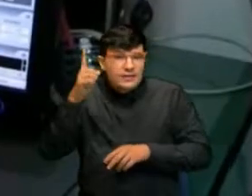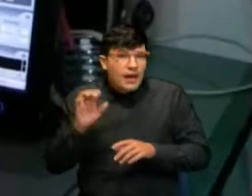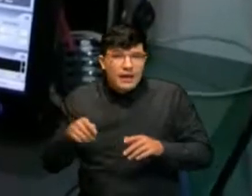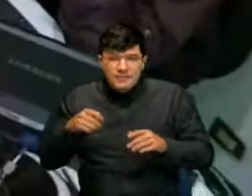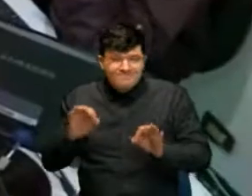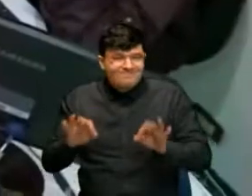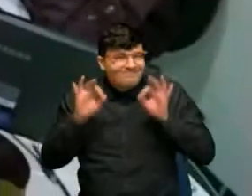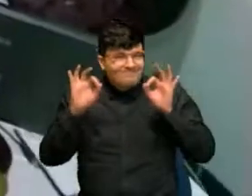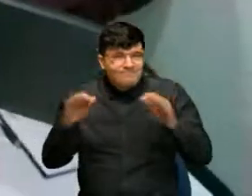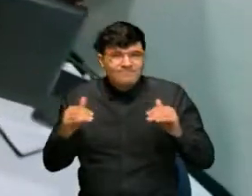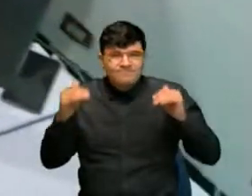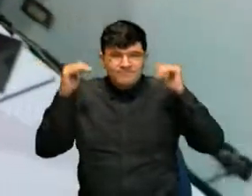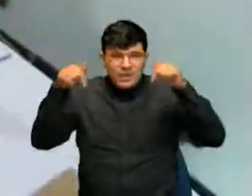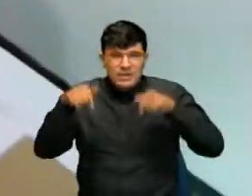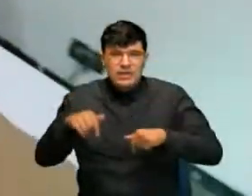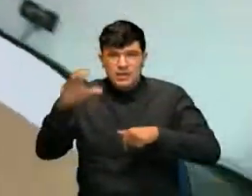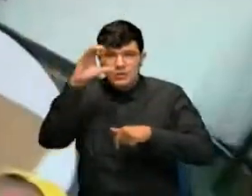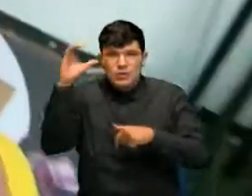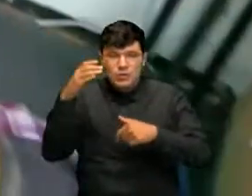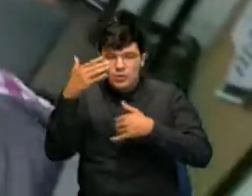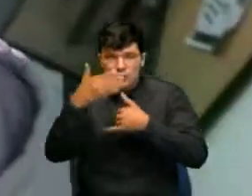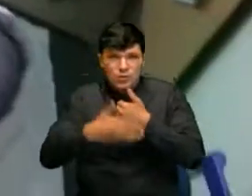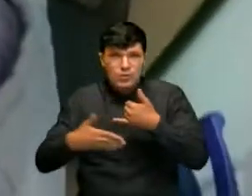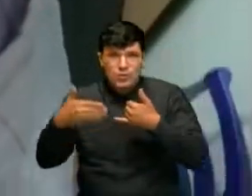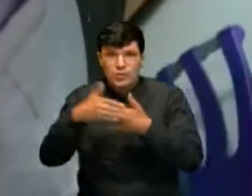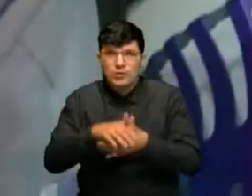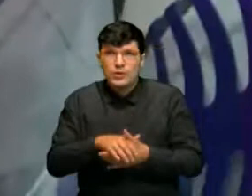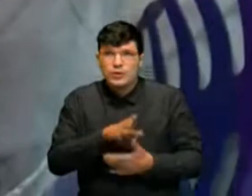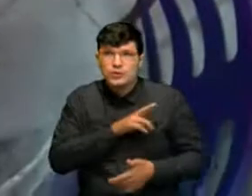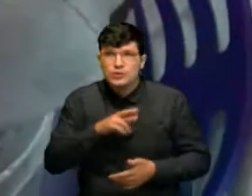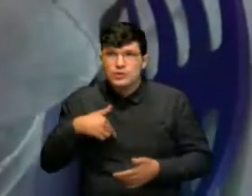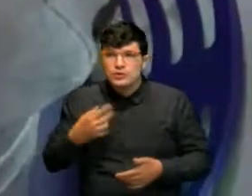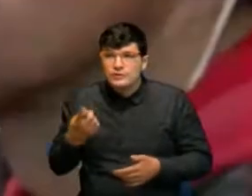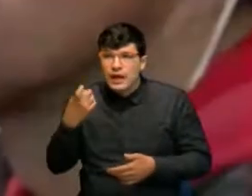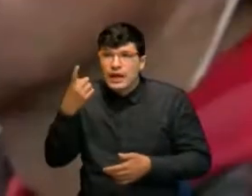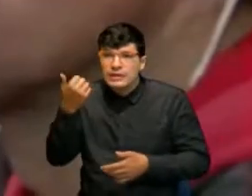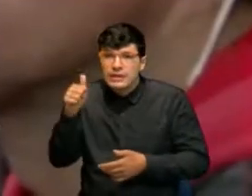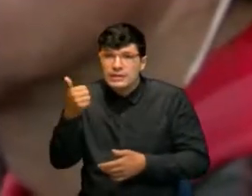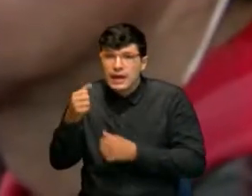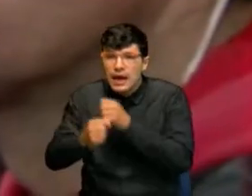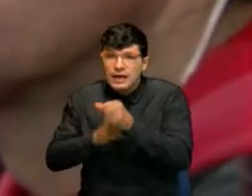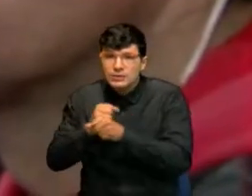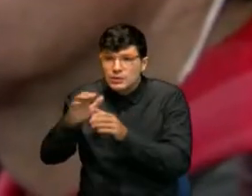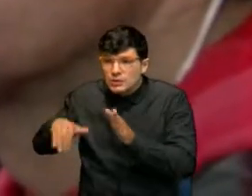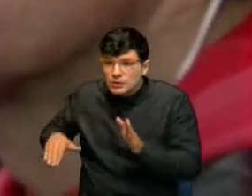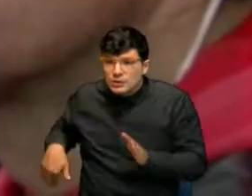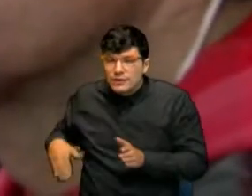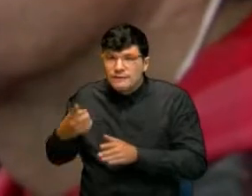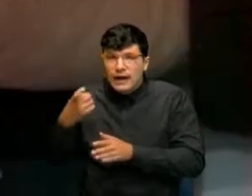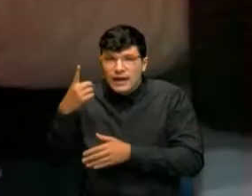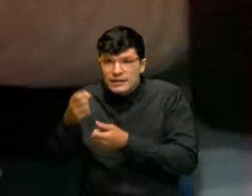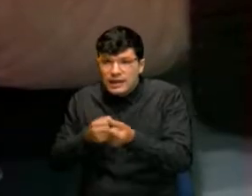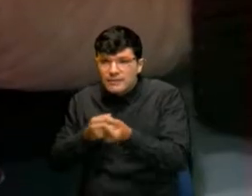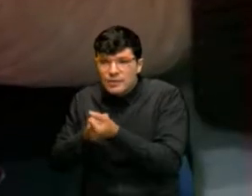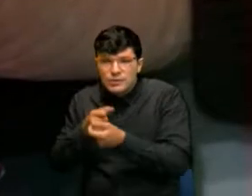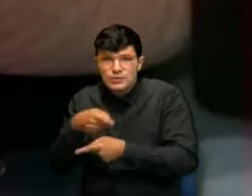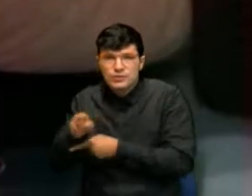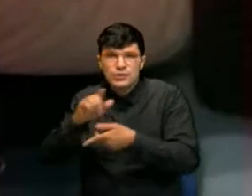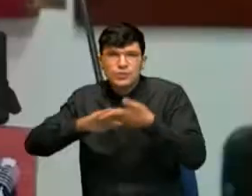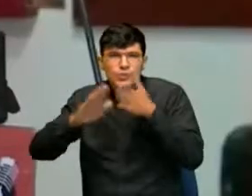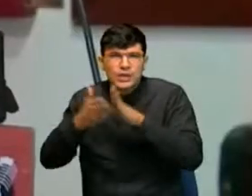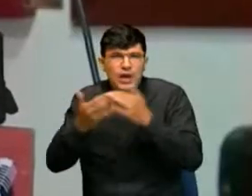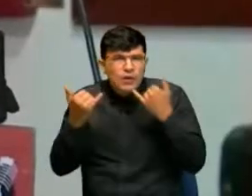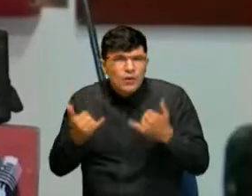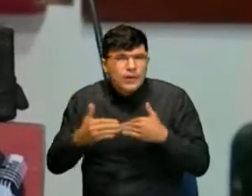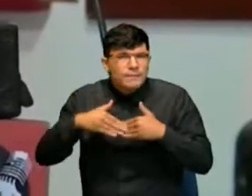evidentes que tenía el ministerio, y es que llevábamos más de 10 años negándole la oportunidad al país y a las comunidades, a esas comunidades que están hoy